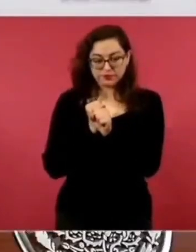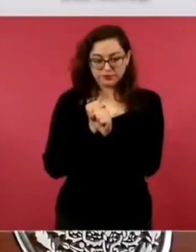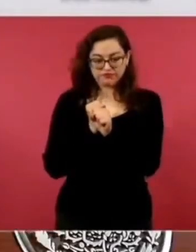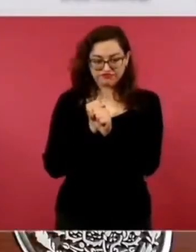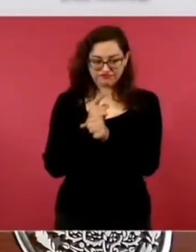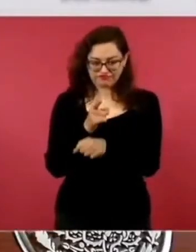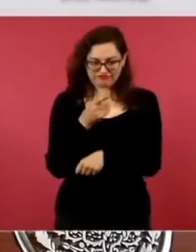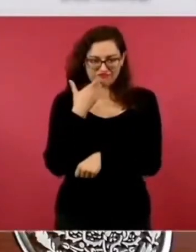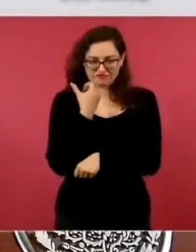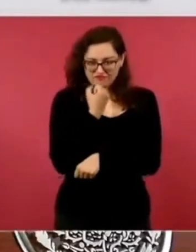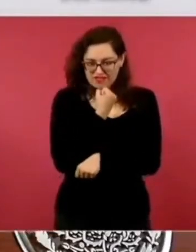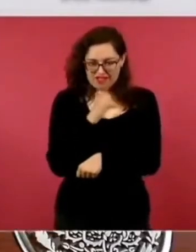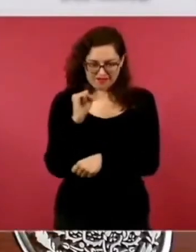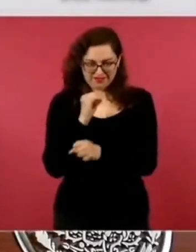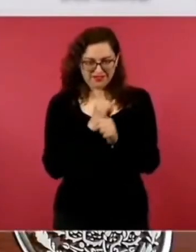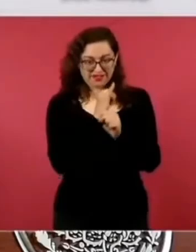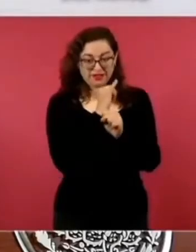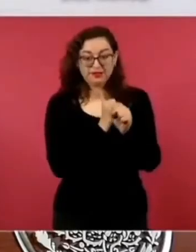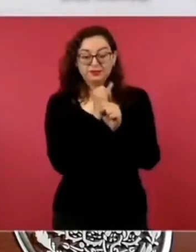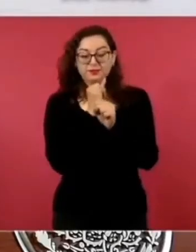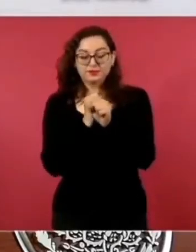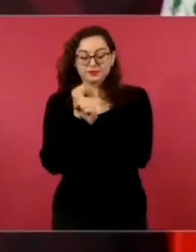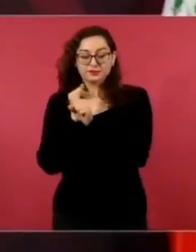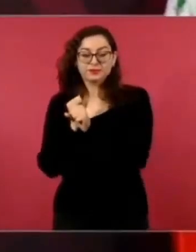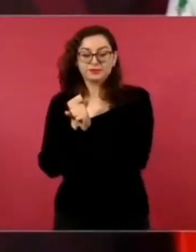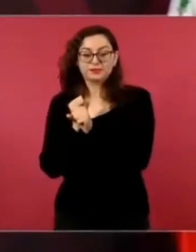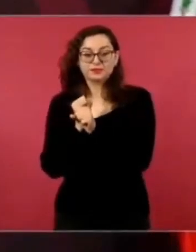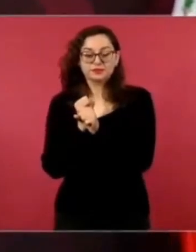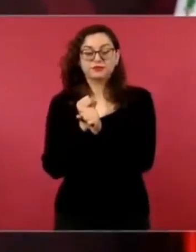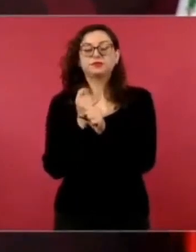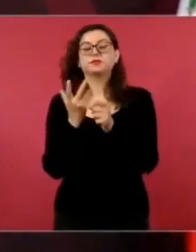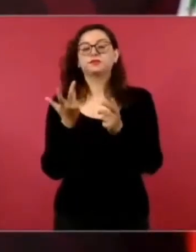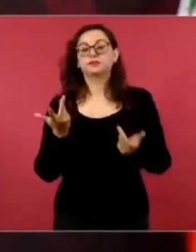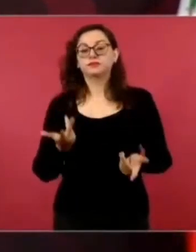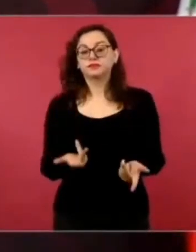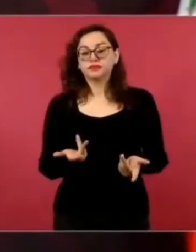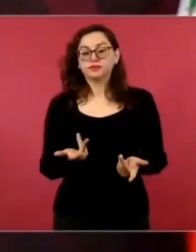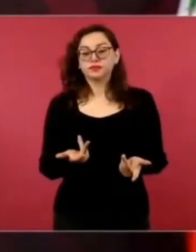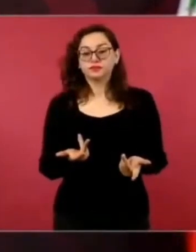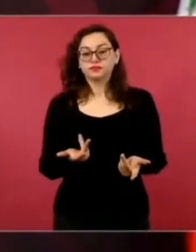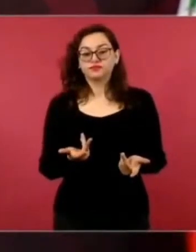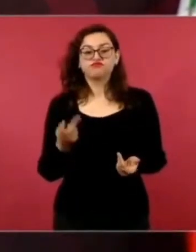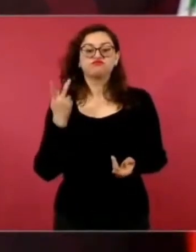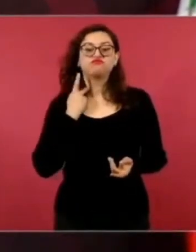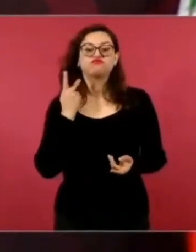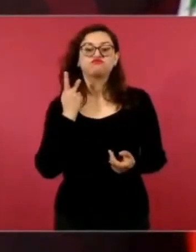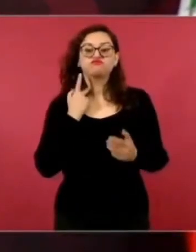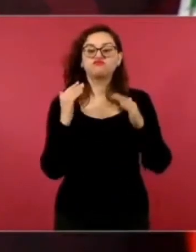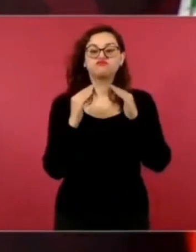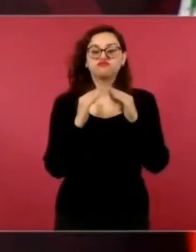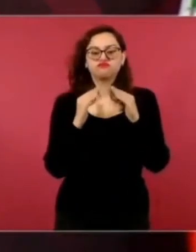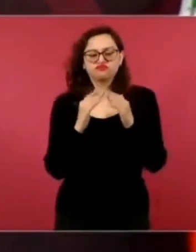mirones profesionales. ¿Dónde viven los políticos?